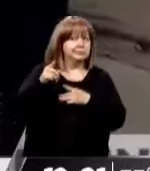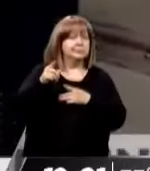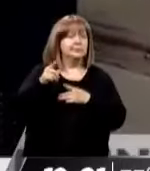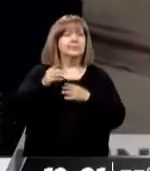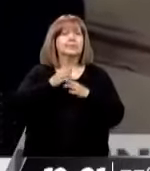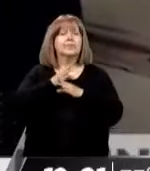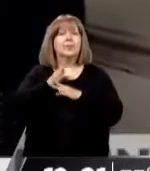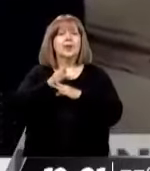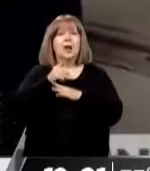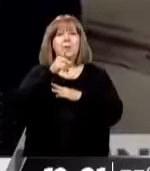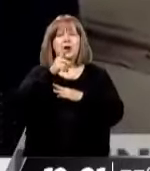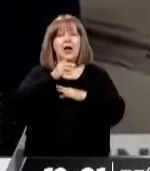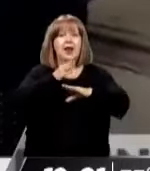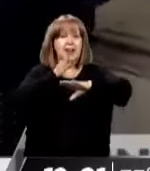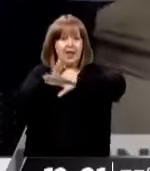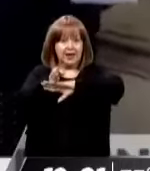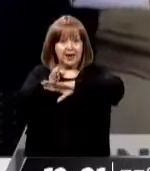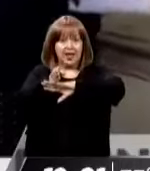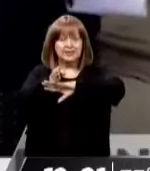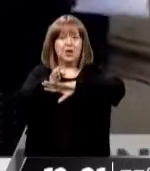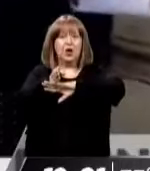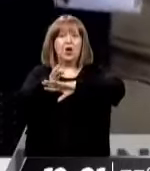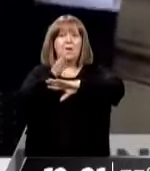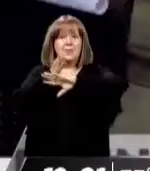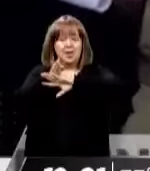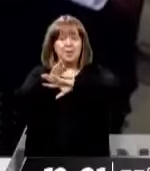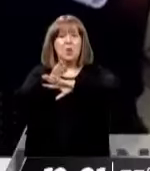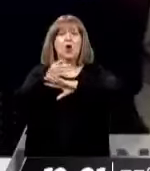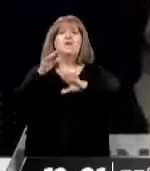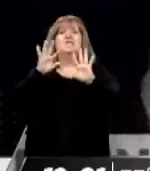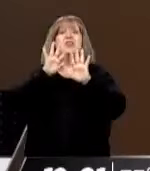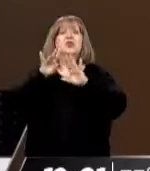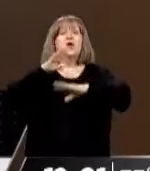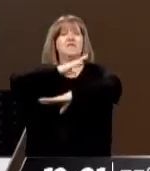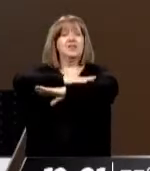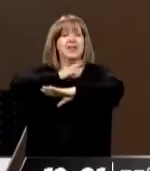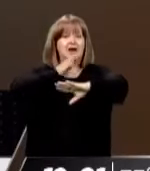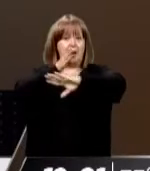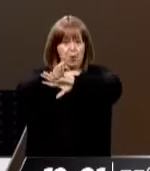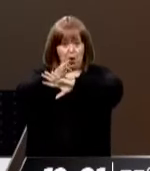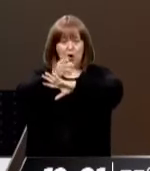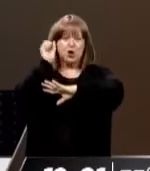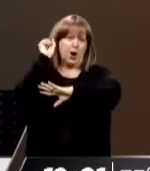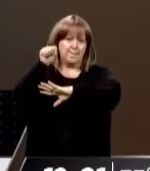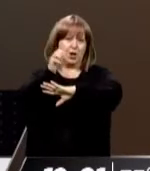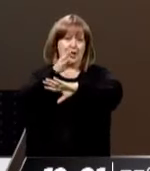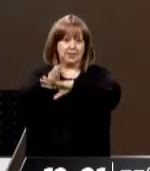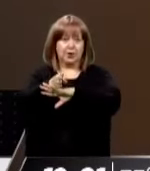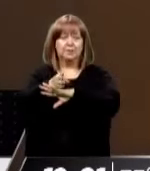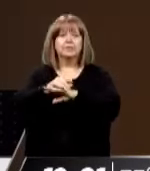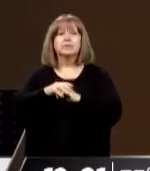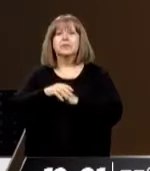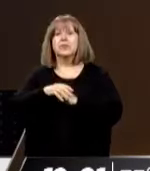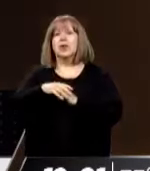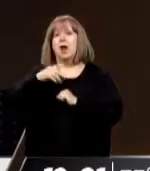Ingresó luego de romper un vidrio y se encontraba atrincherado en ese lugar. Cuando lo encontró la policía, estaba